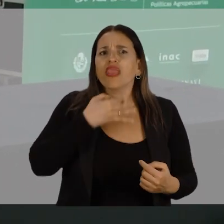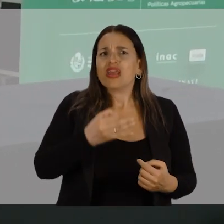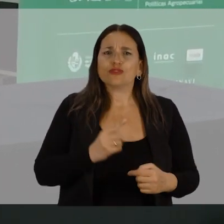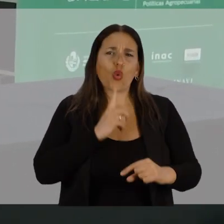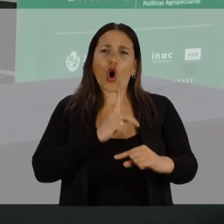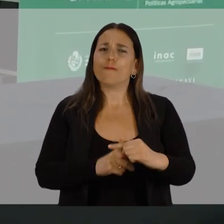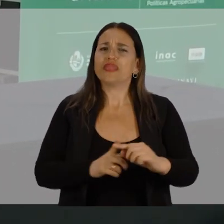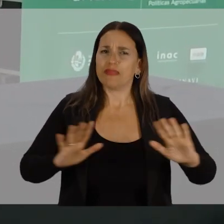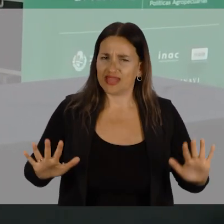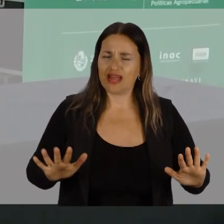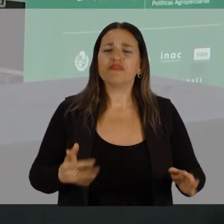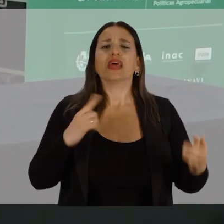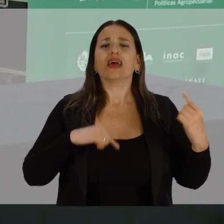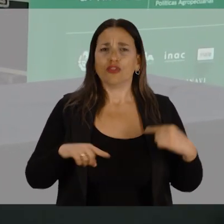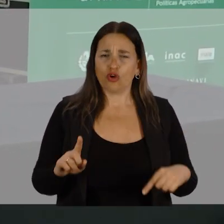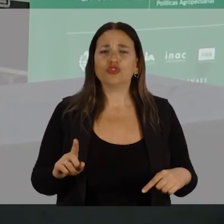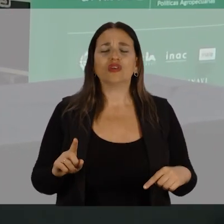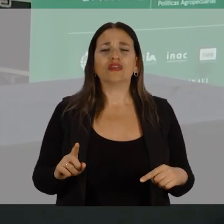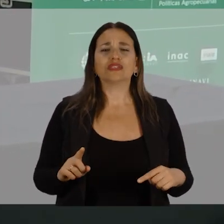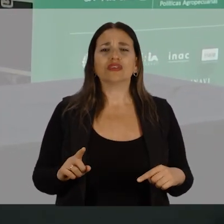los elementos que dicen que tú sos optimista?